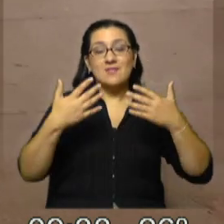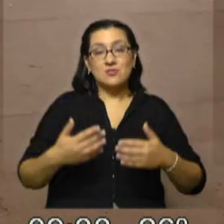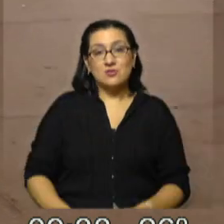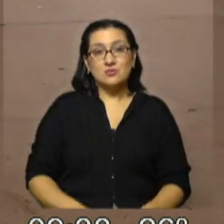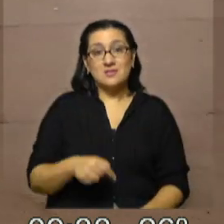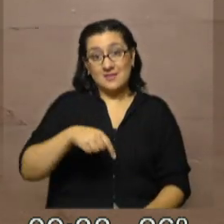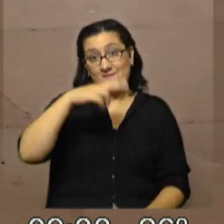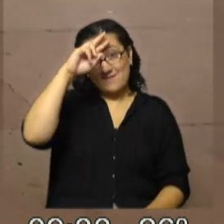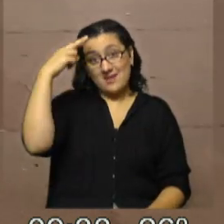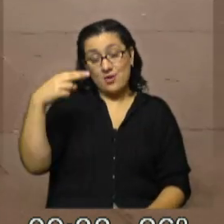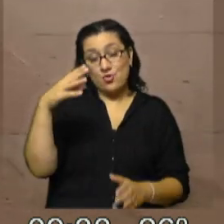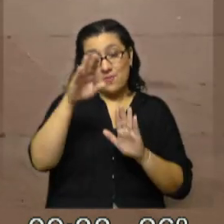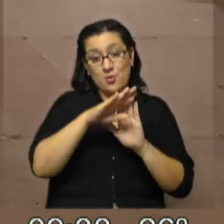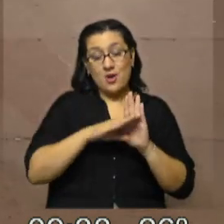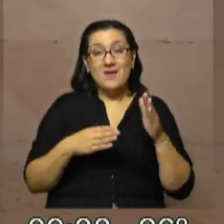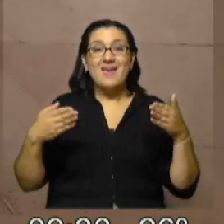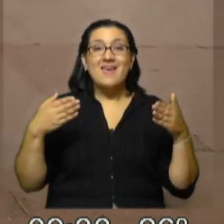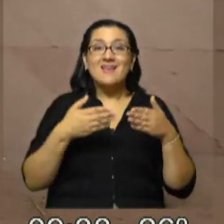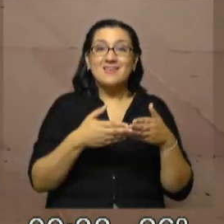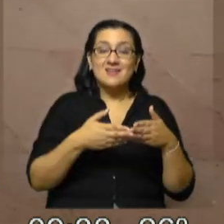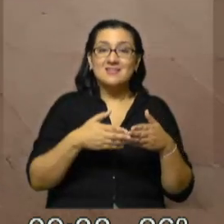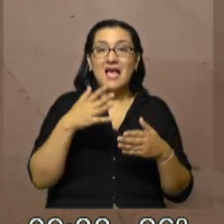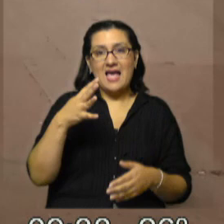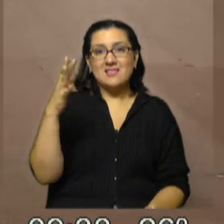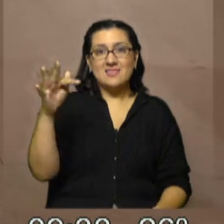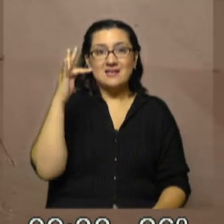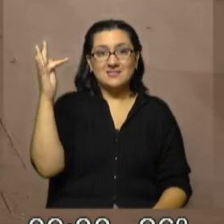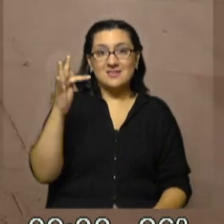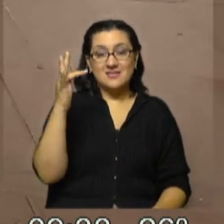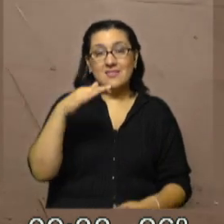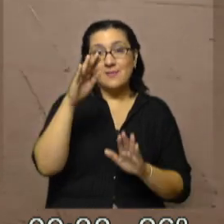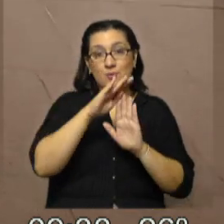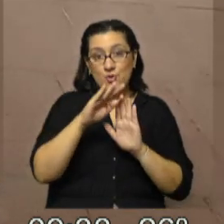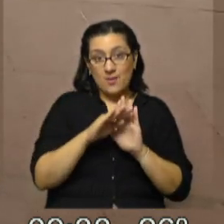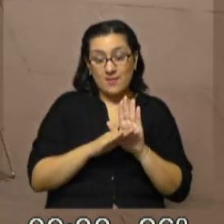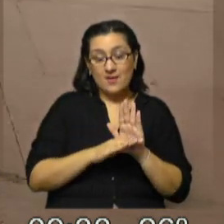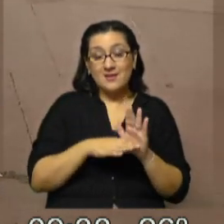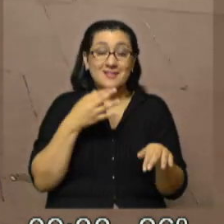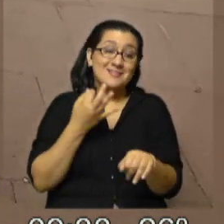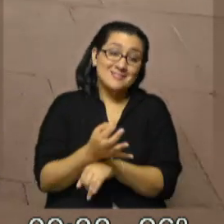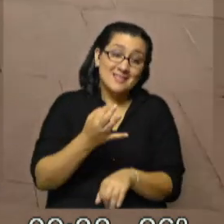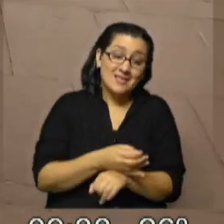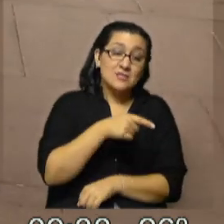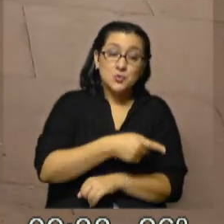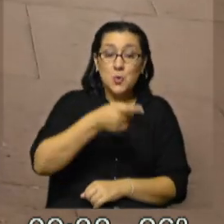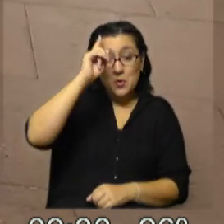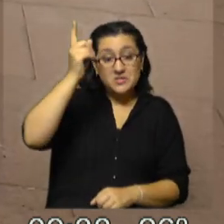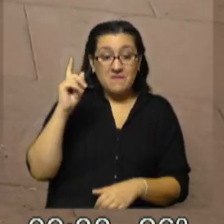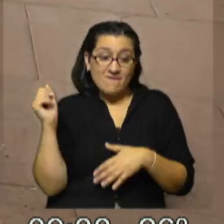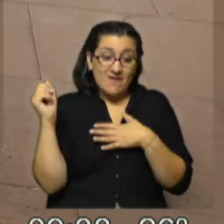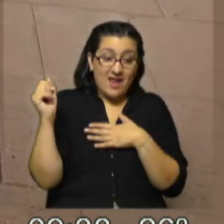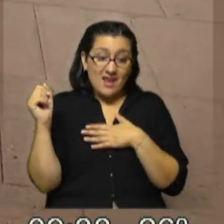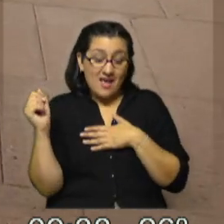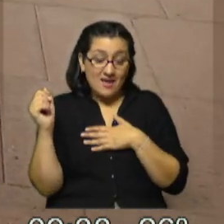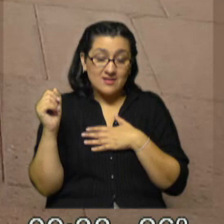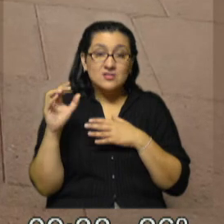en este verano desde el programa Esquinas, hay talleristas del programa que te enseñan, que si vos no sabés bailar, si lo único que querés